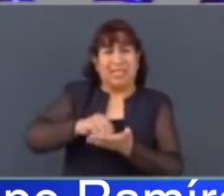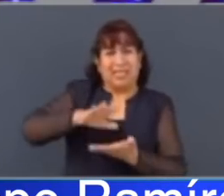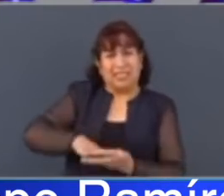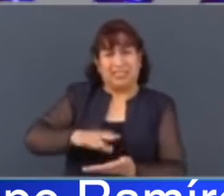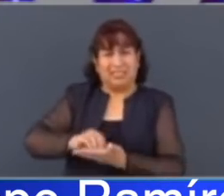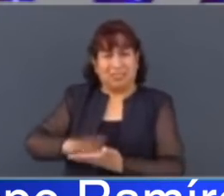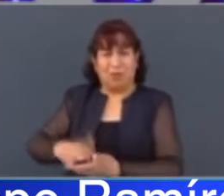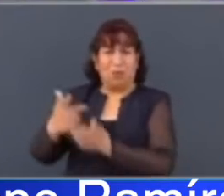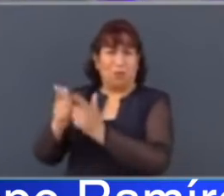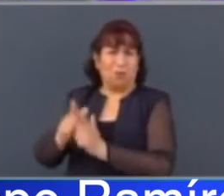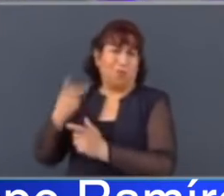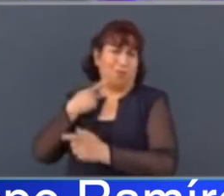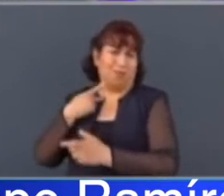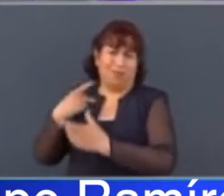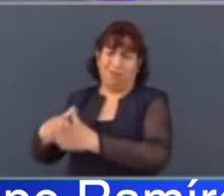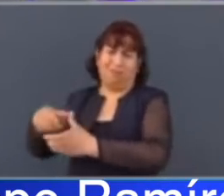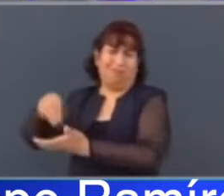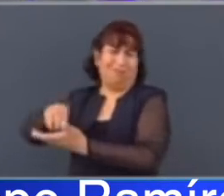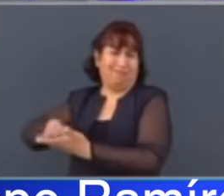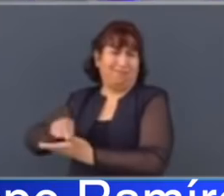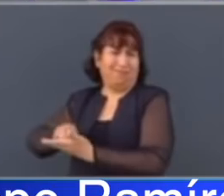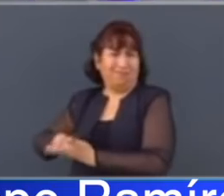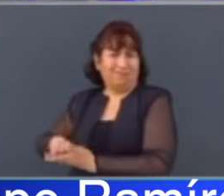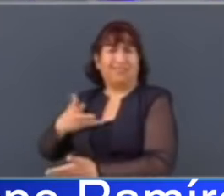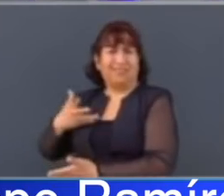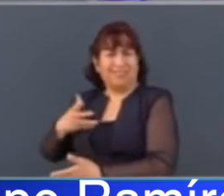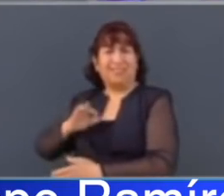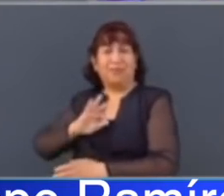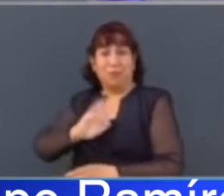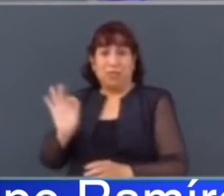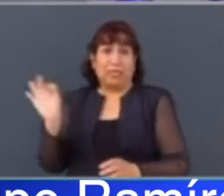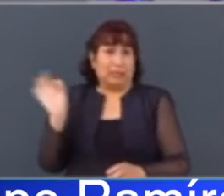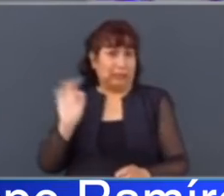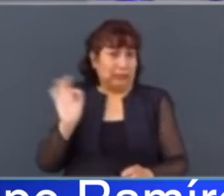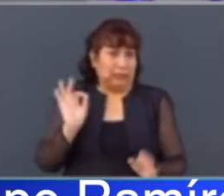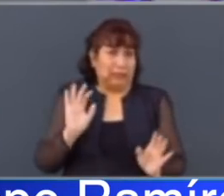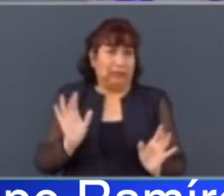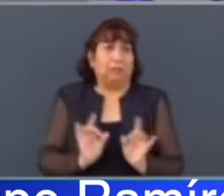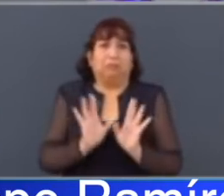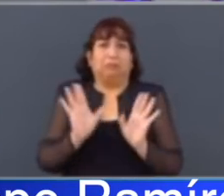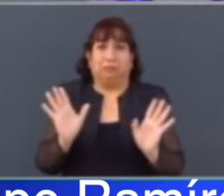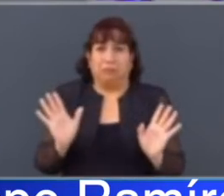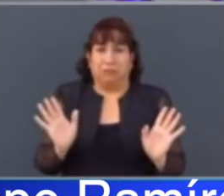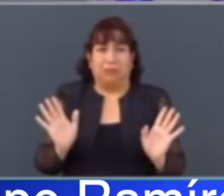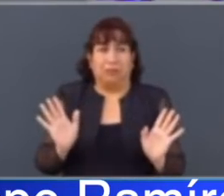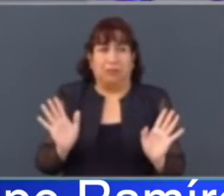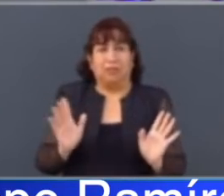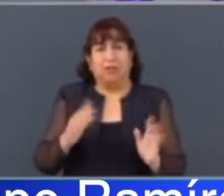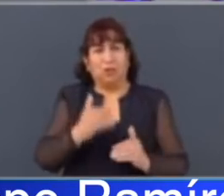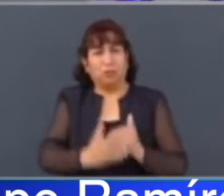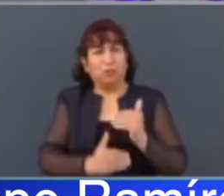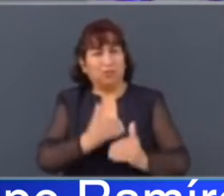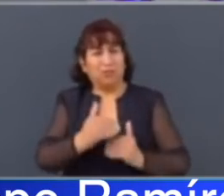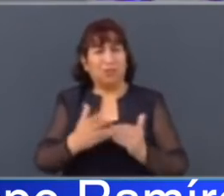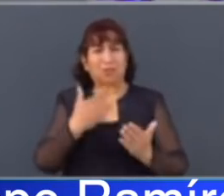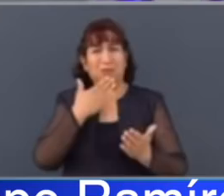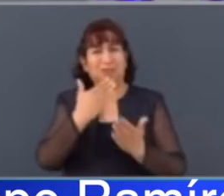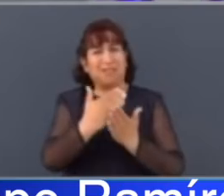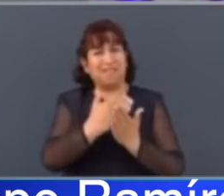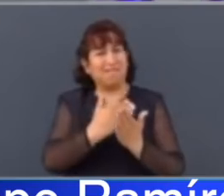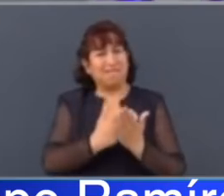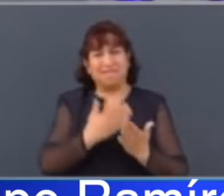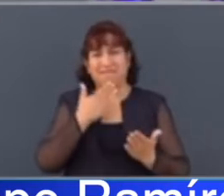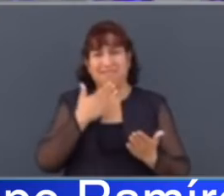registros los partidos y puede darse el caso de que los procedimientos no sean los más